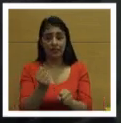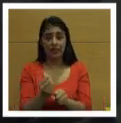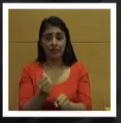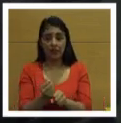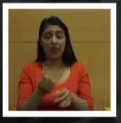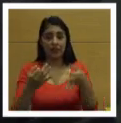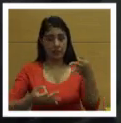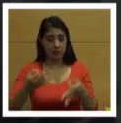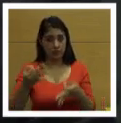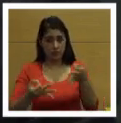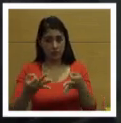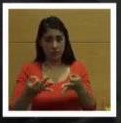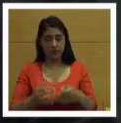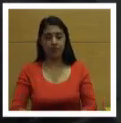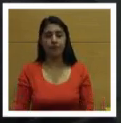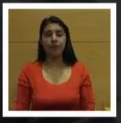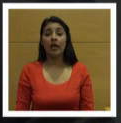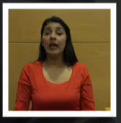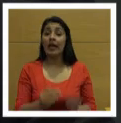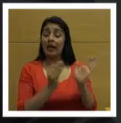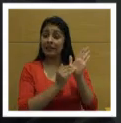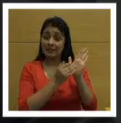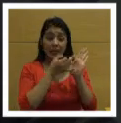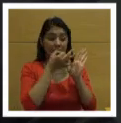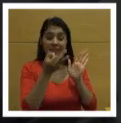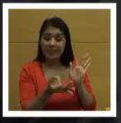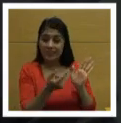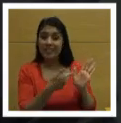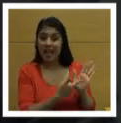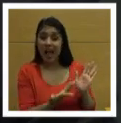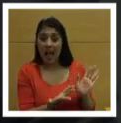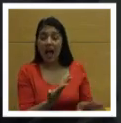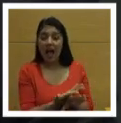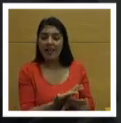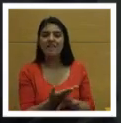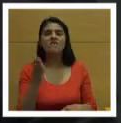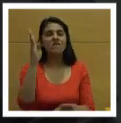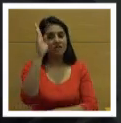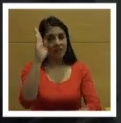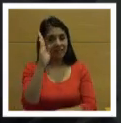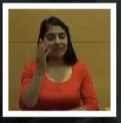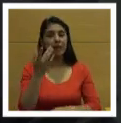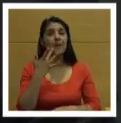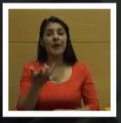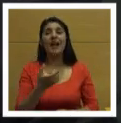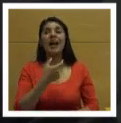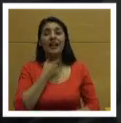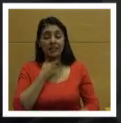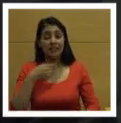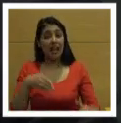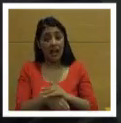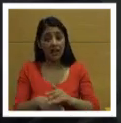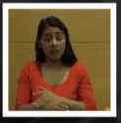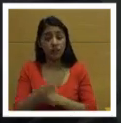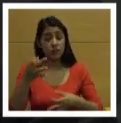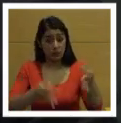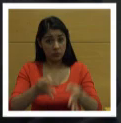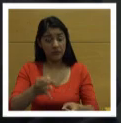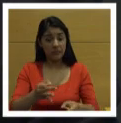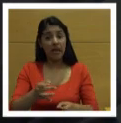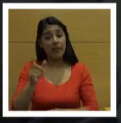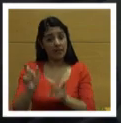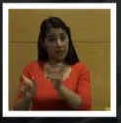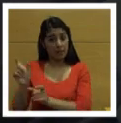justicia. Establecen estándares básicos para garantizar el acceso a la justicia de las personas